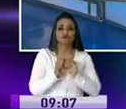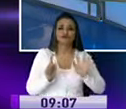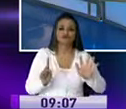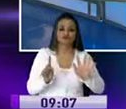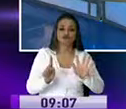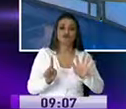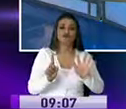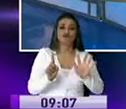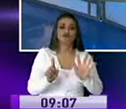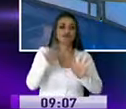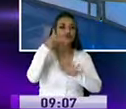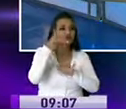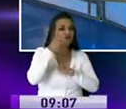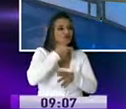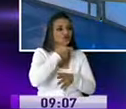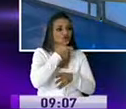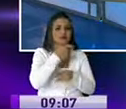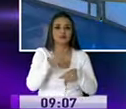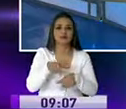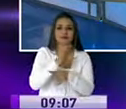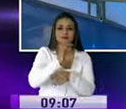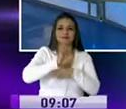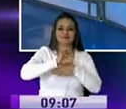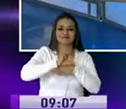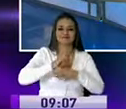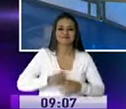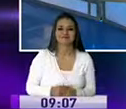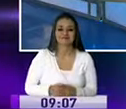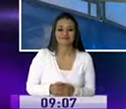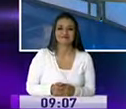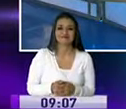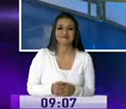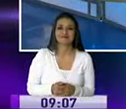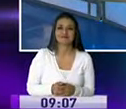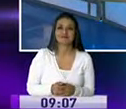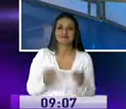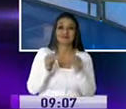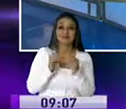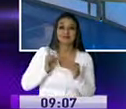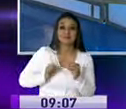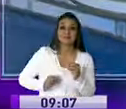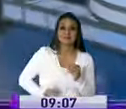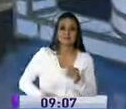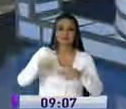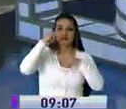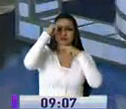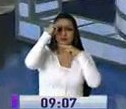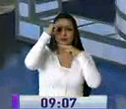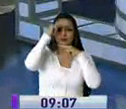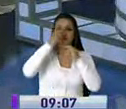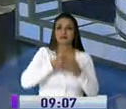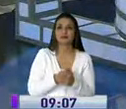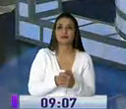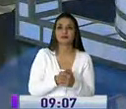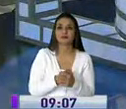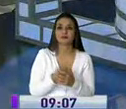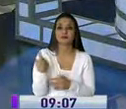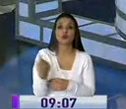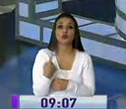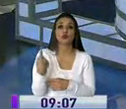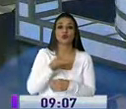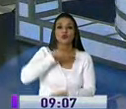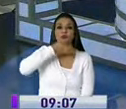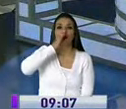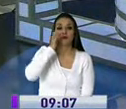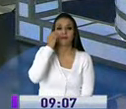Vaya, produciendo por nuestro país. Sí, eso es importante. Así que tendremos todos los detalles, Sofi. Juguito de mora, por favor, en la Plaza Grande, si va